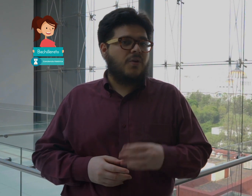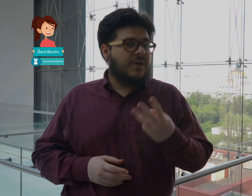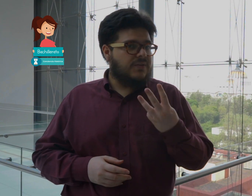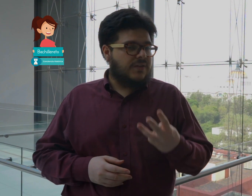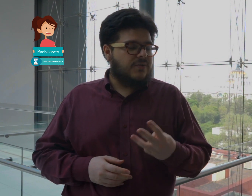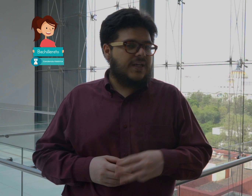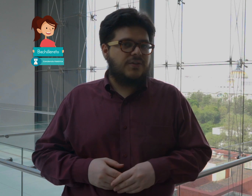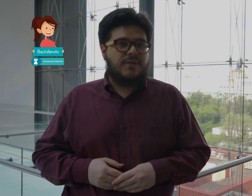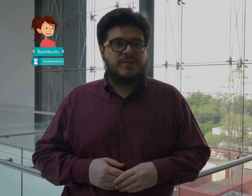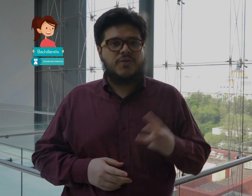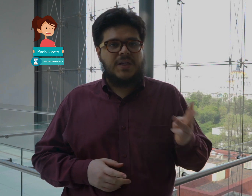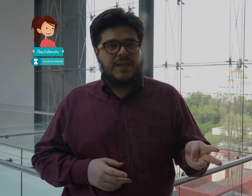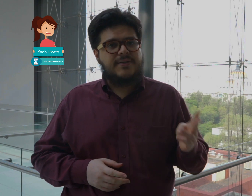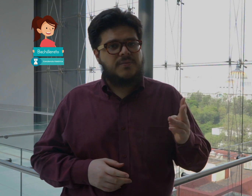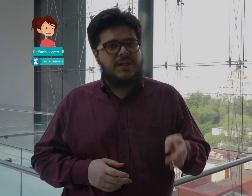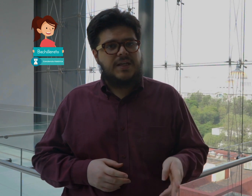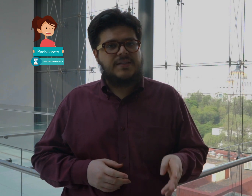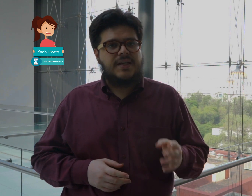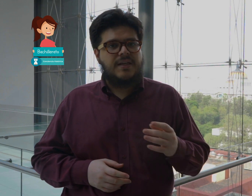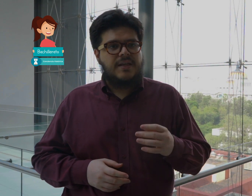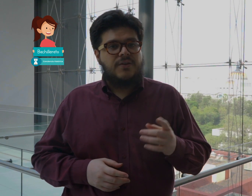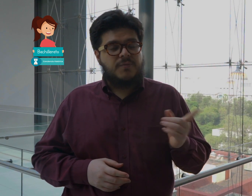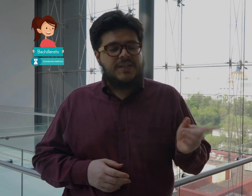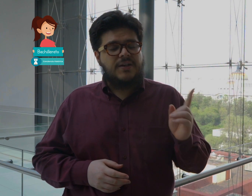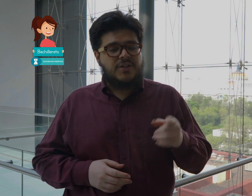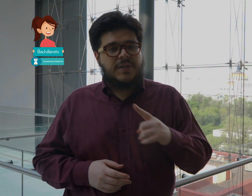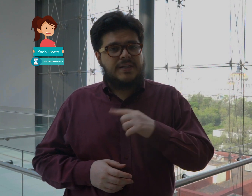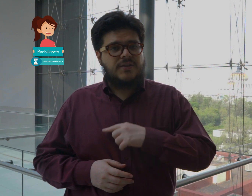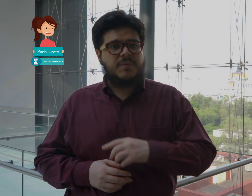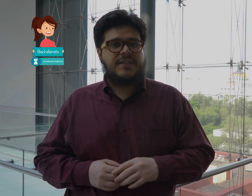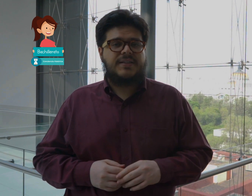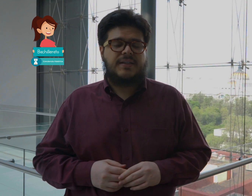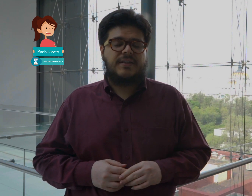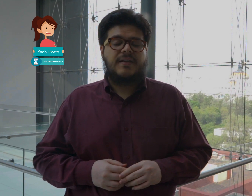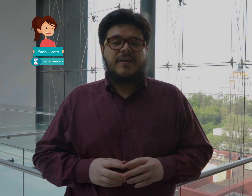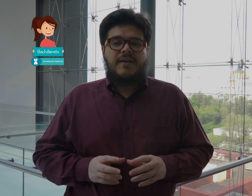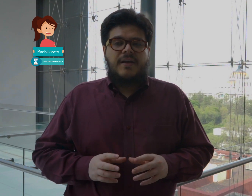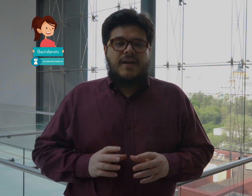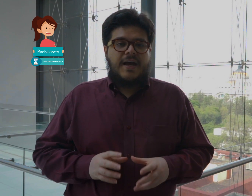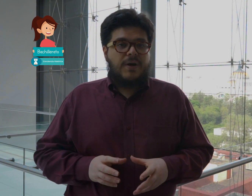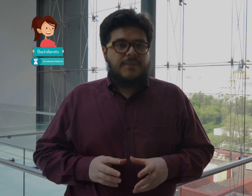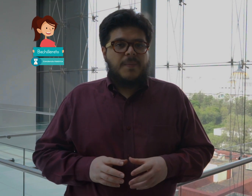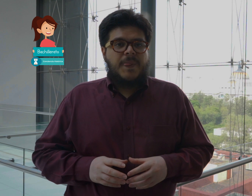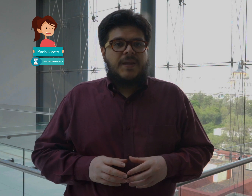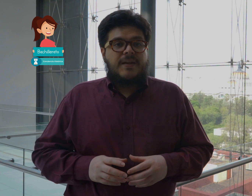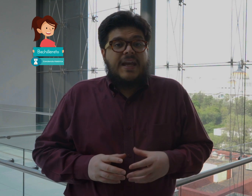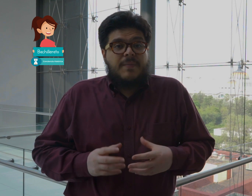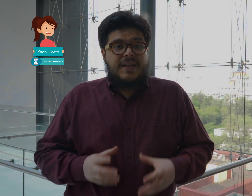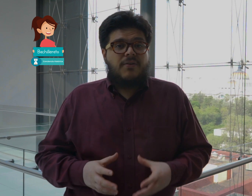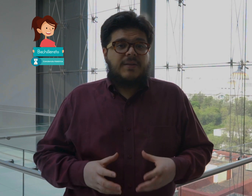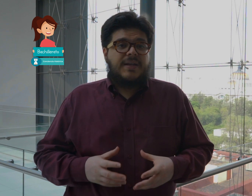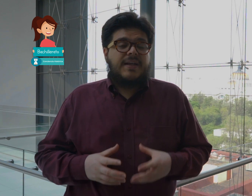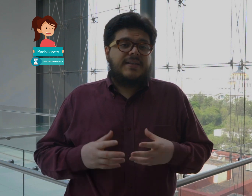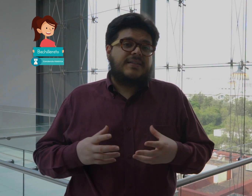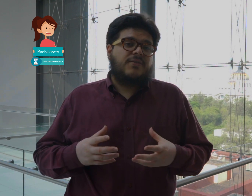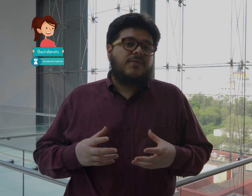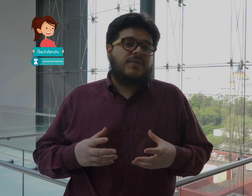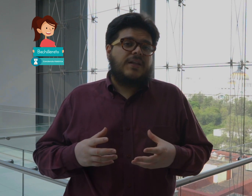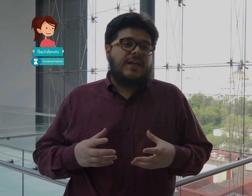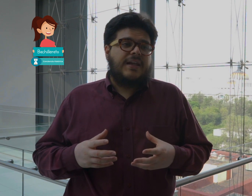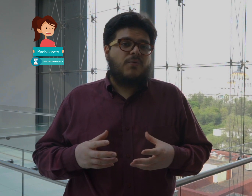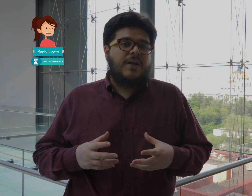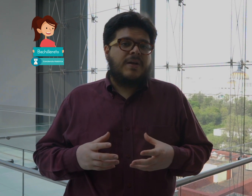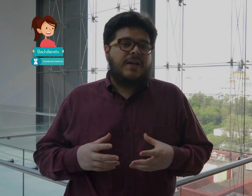discriminación, por lo menos en 3 ocasiones, 2010, 2015, 2005, 2010 y 2017. Ahora, en México también han